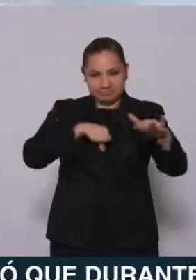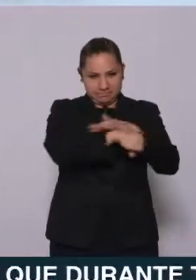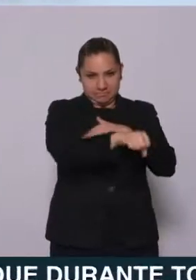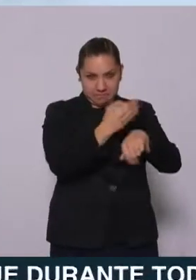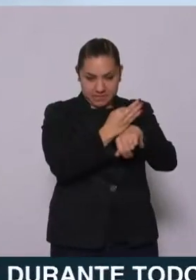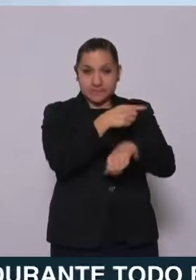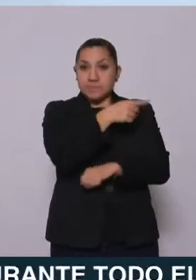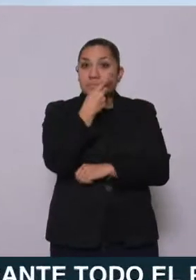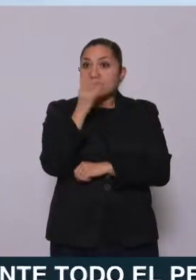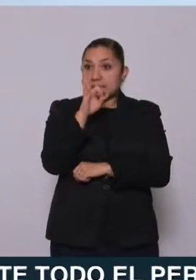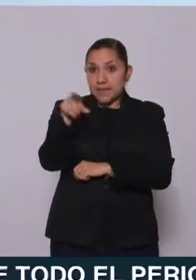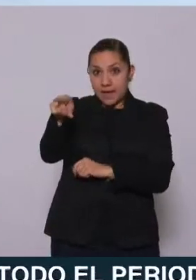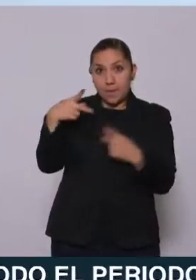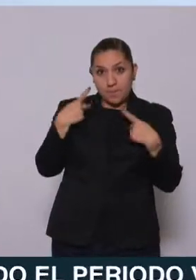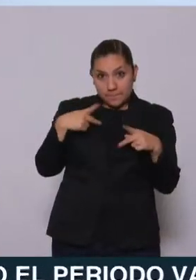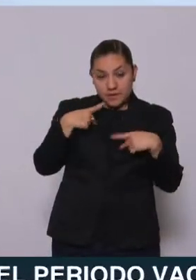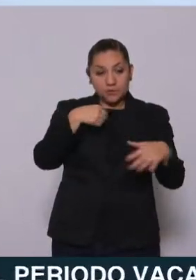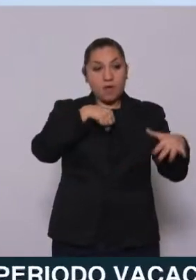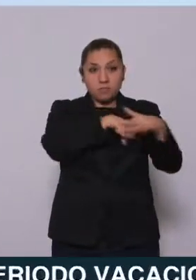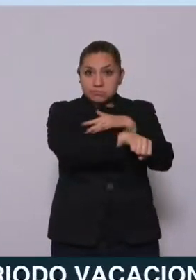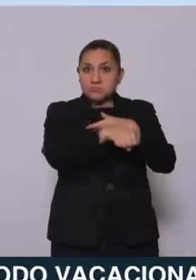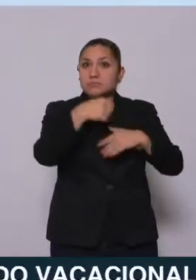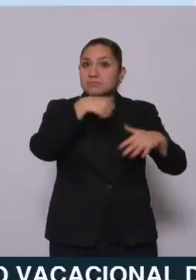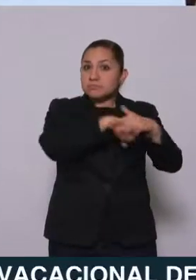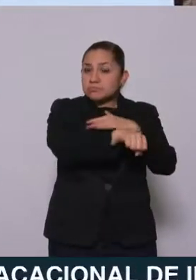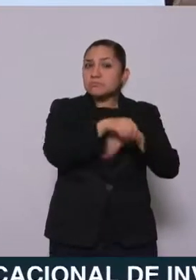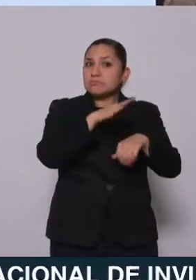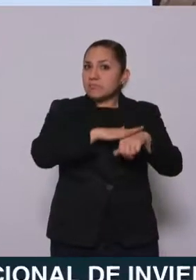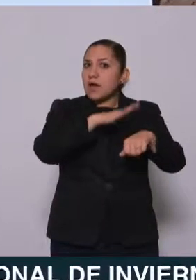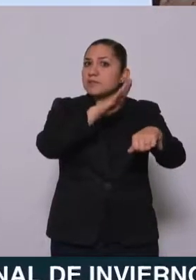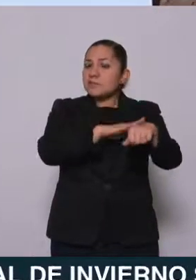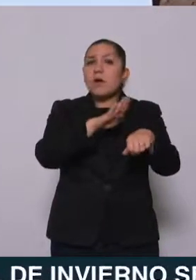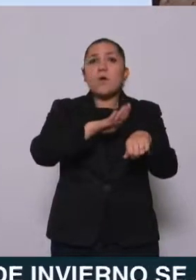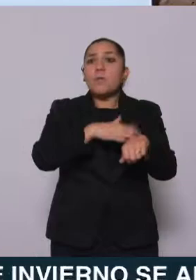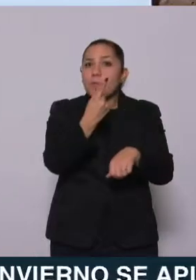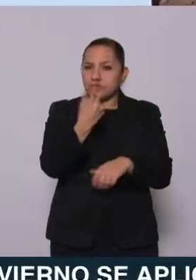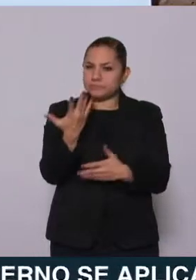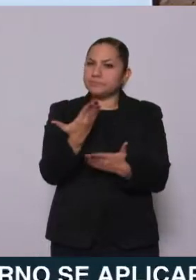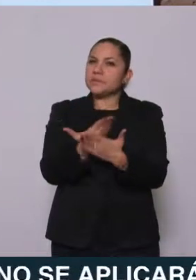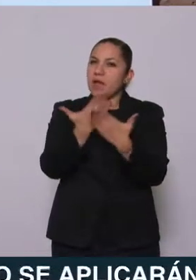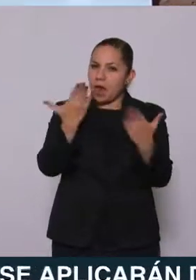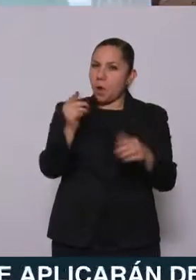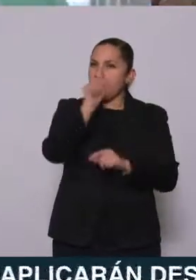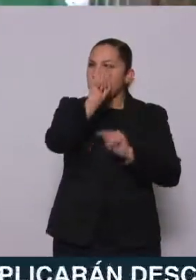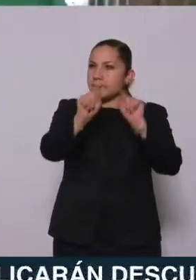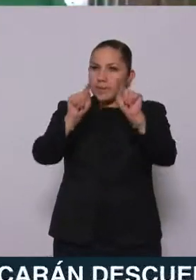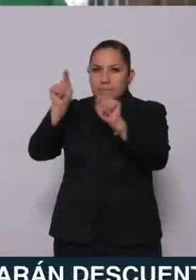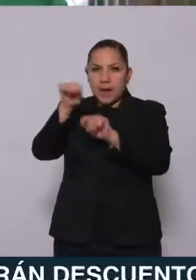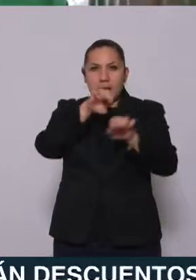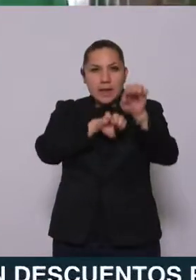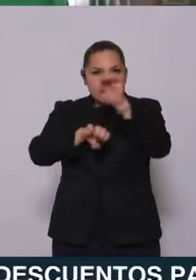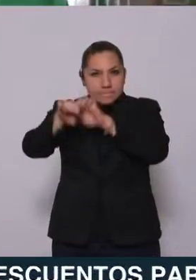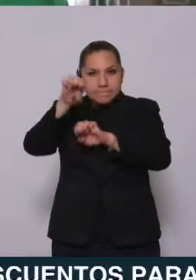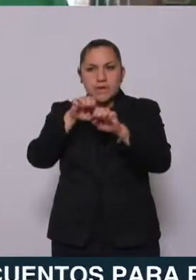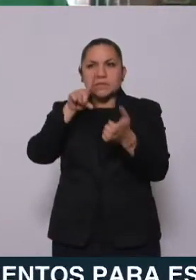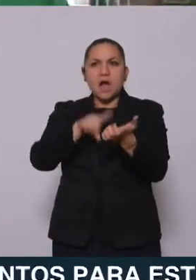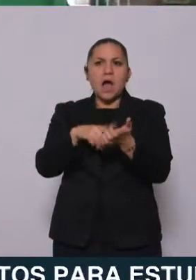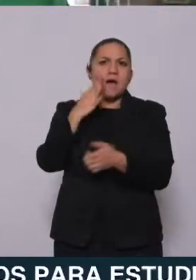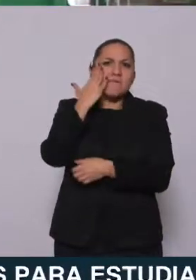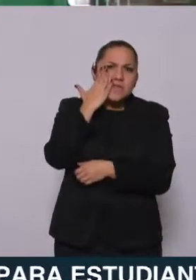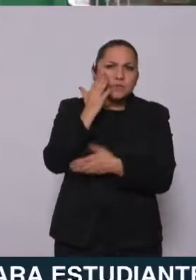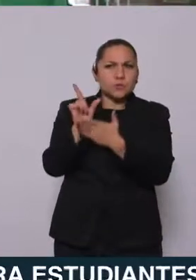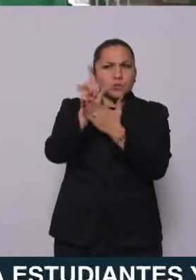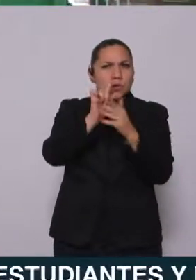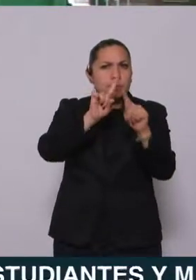centro aumentó en el presente año debido a que se llegó a un acuerdo con las empresas que dan el servicio de redes sociales para que los usuarios no puedan